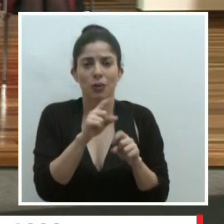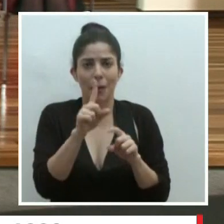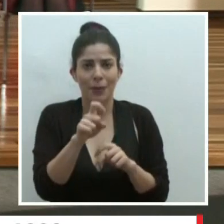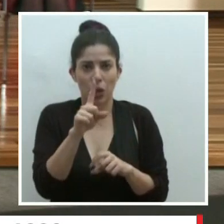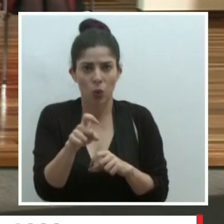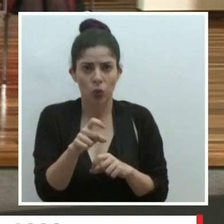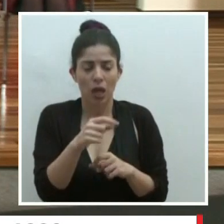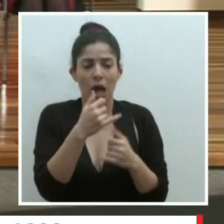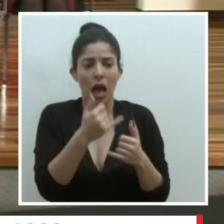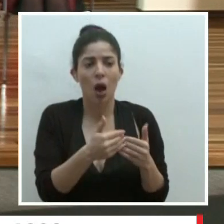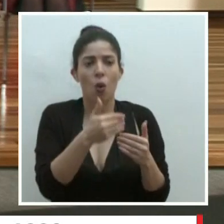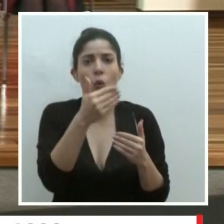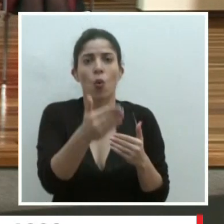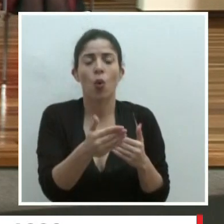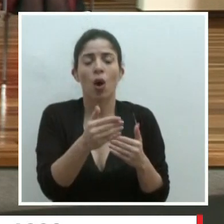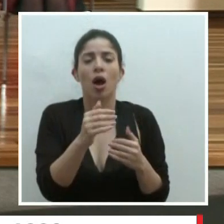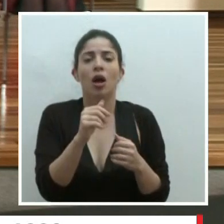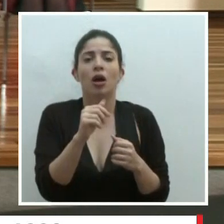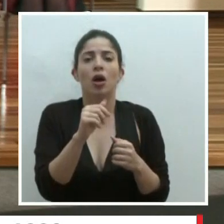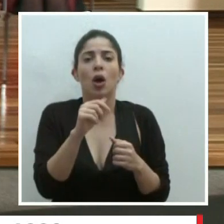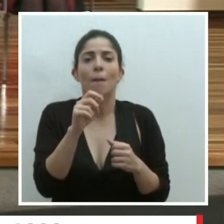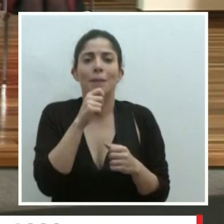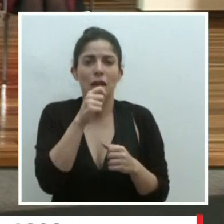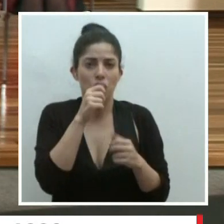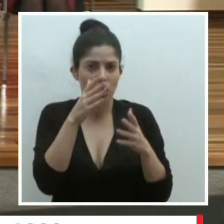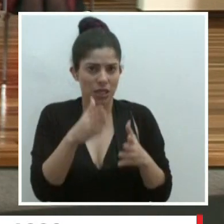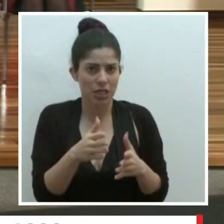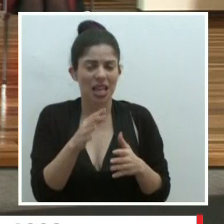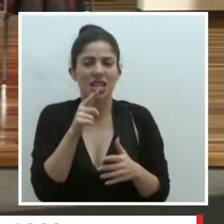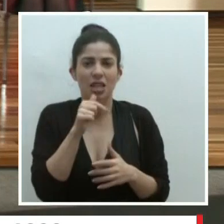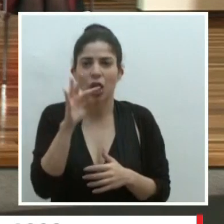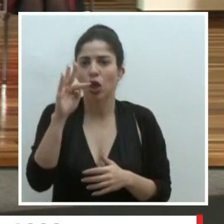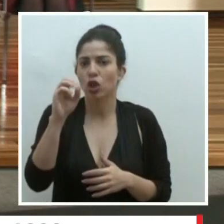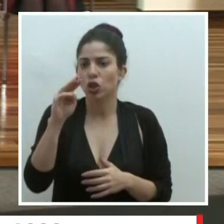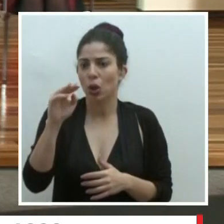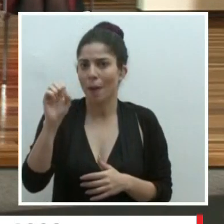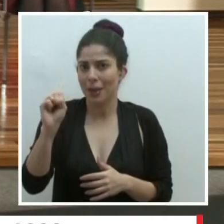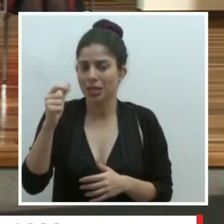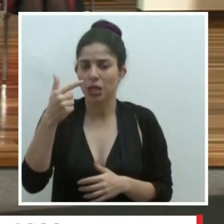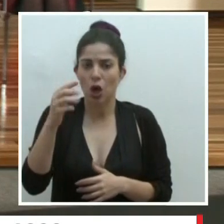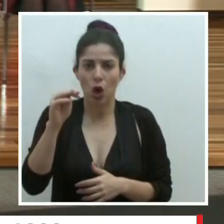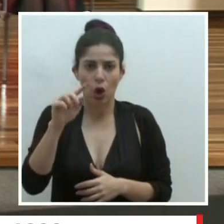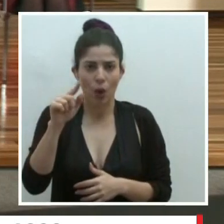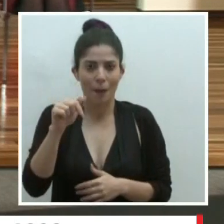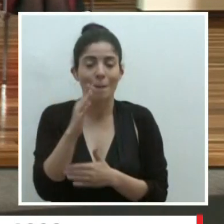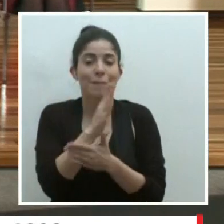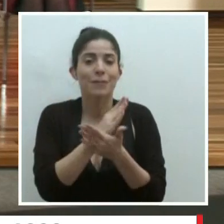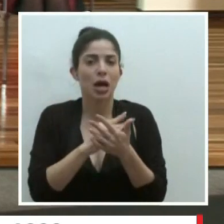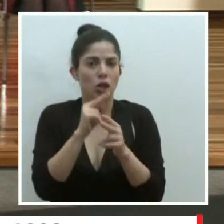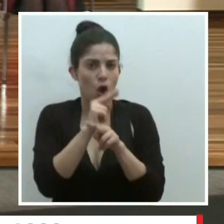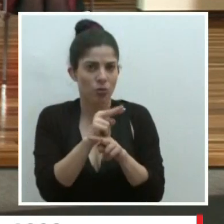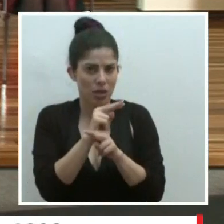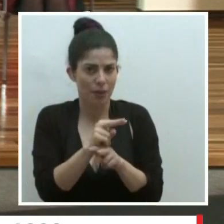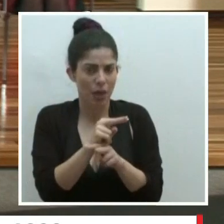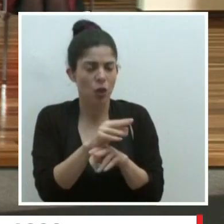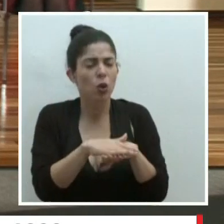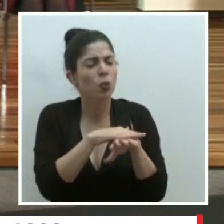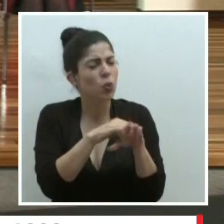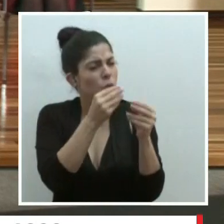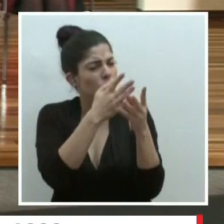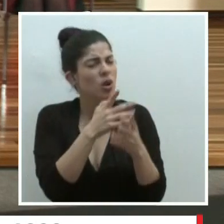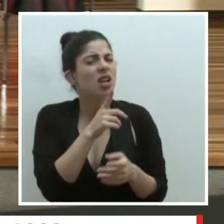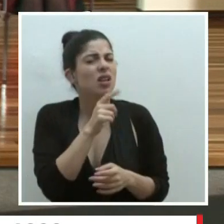preguntar. Escuchamos al siguiente colega, que es Tomás Gómez, de El Observador. Por favor, indicarnos a